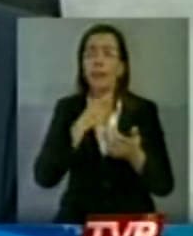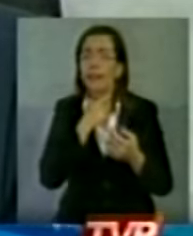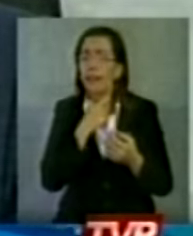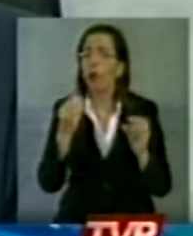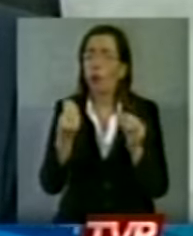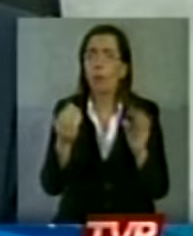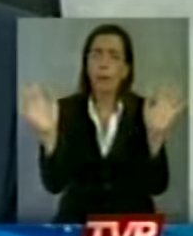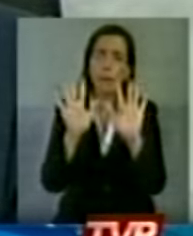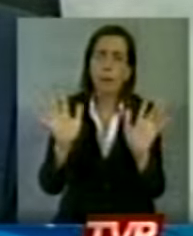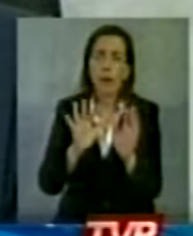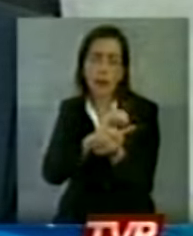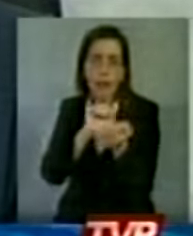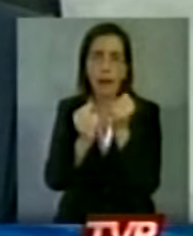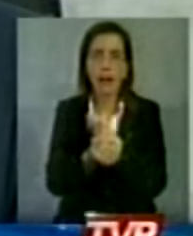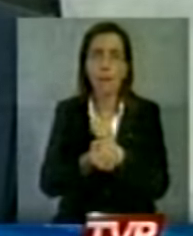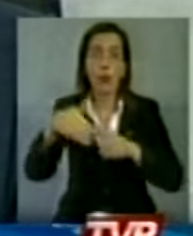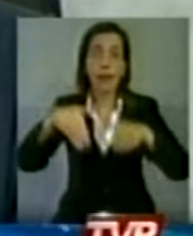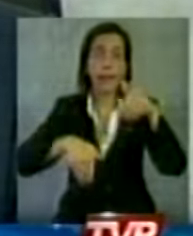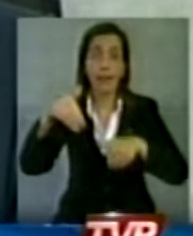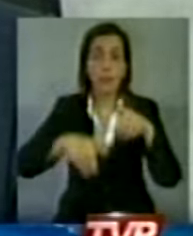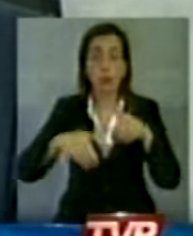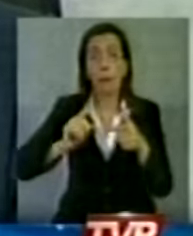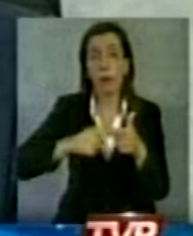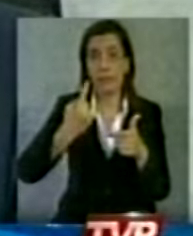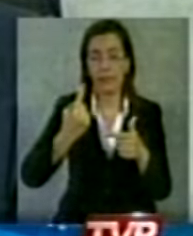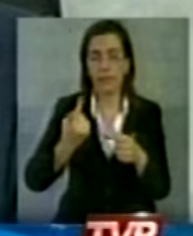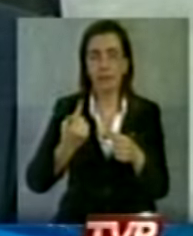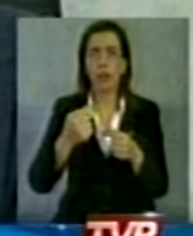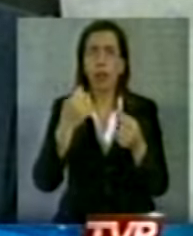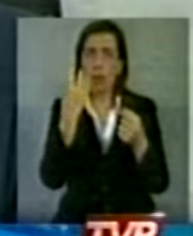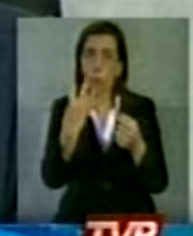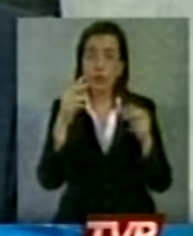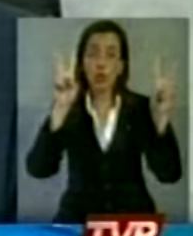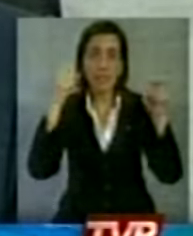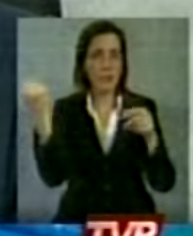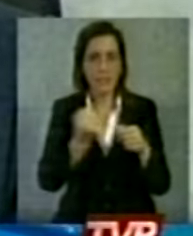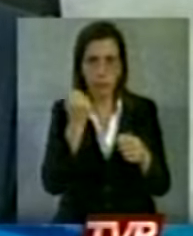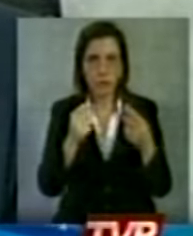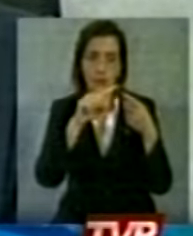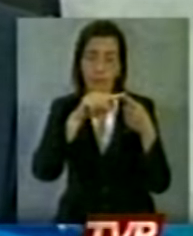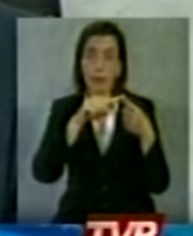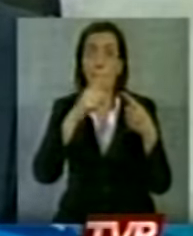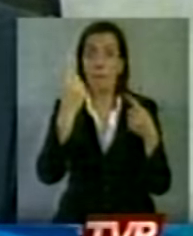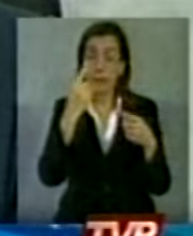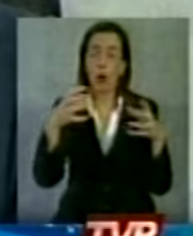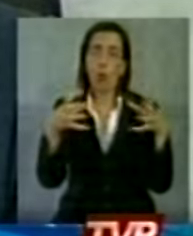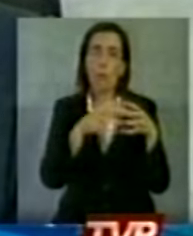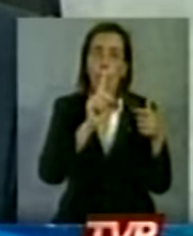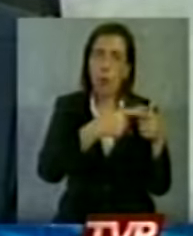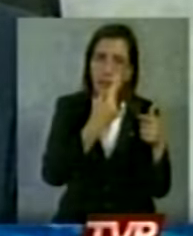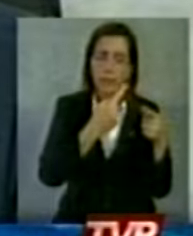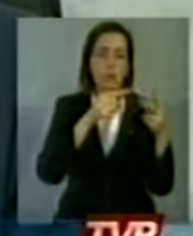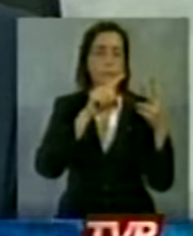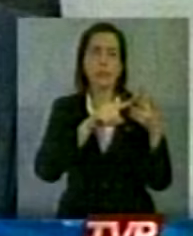una nueva reforma política. El debate gira sobre 4 ejes: los partidos políticos, la selección